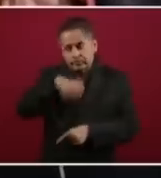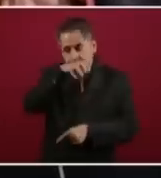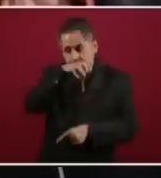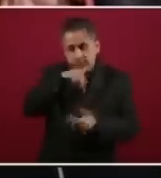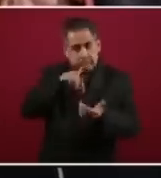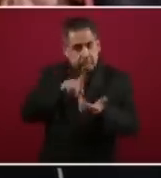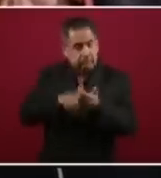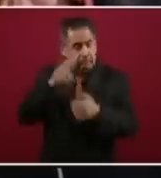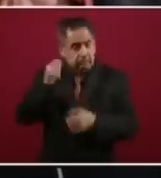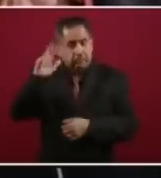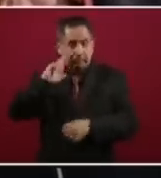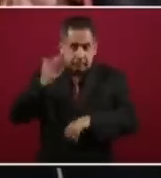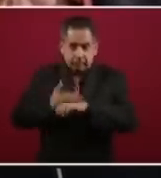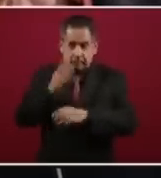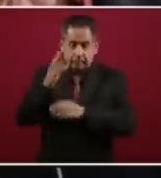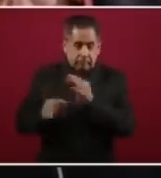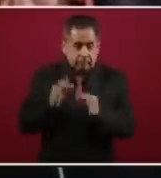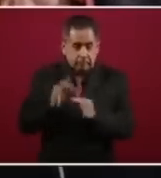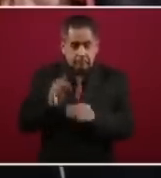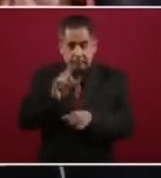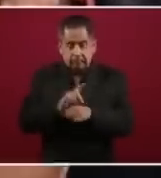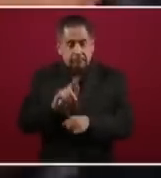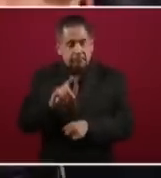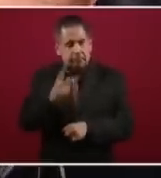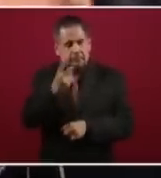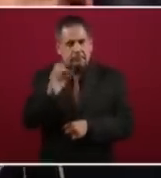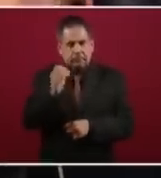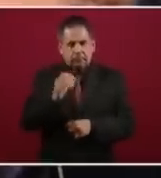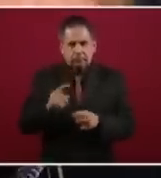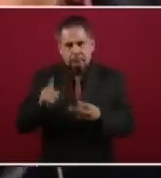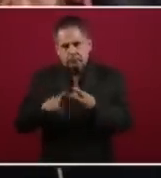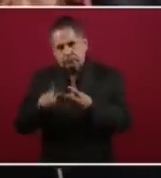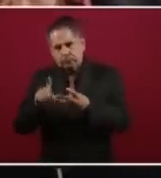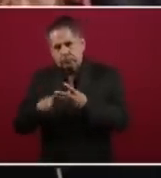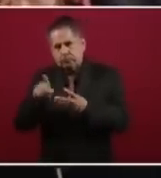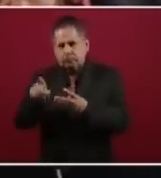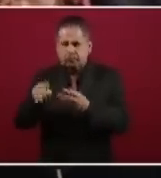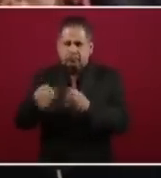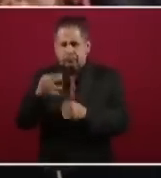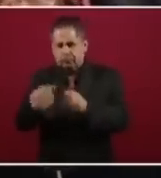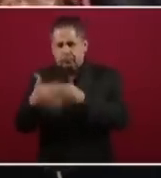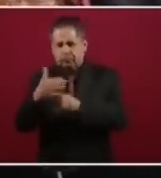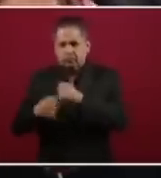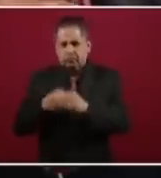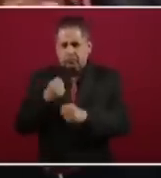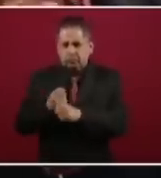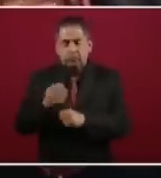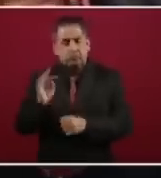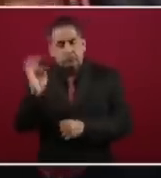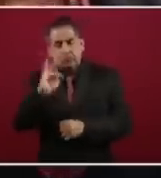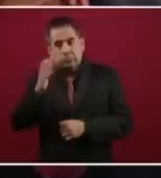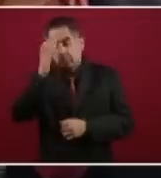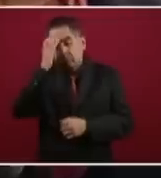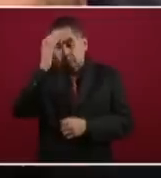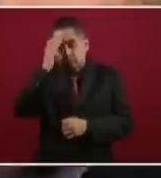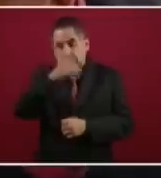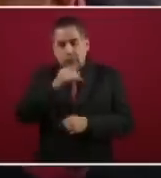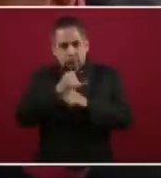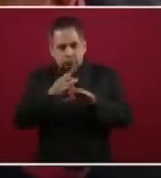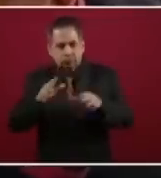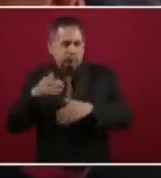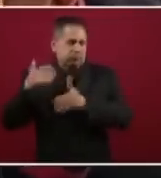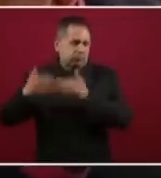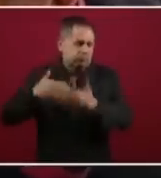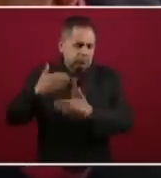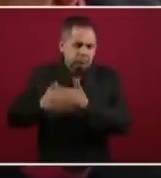de los eventos dramáticos del 2 de octubre. Y finalmente, usted a los 14 o 15 años, tal vez conoció o se informó con el